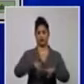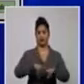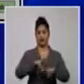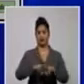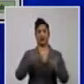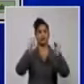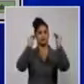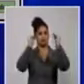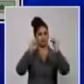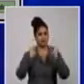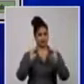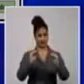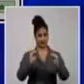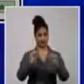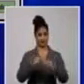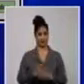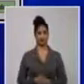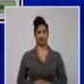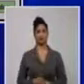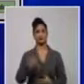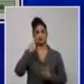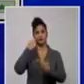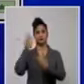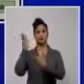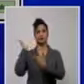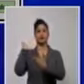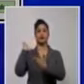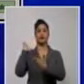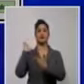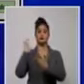lugar con una tasa de